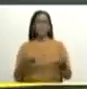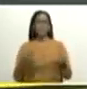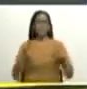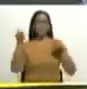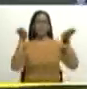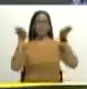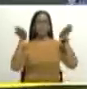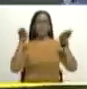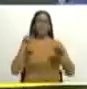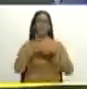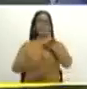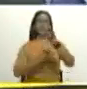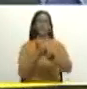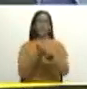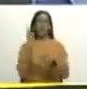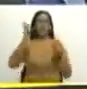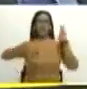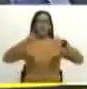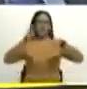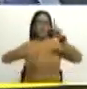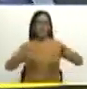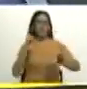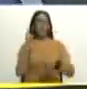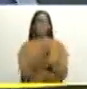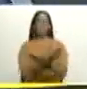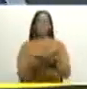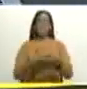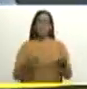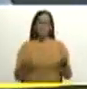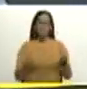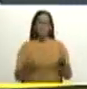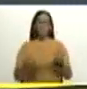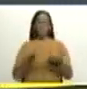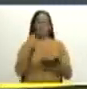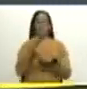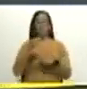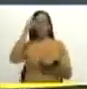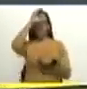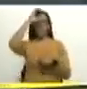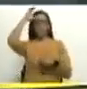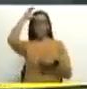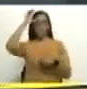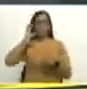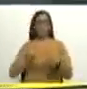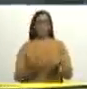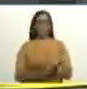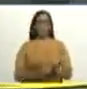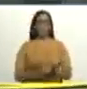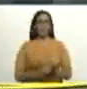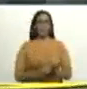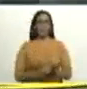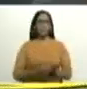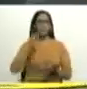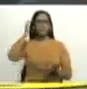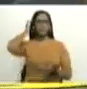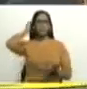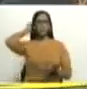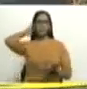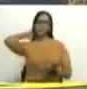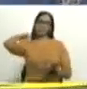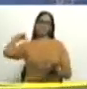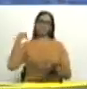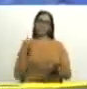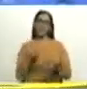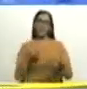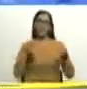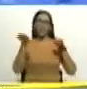turistas internacionales que están llegando un millón con otra calidad. Es el turista que viene a